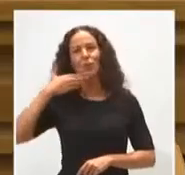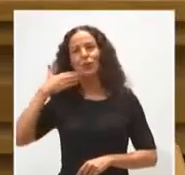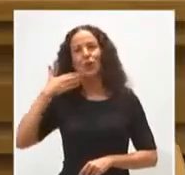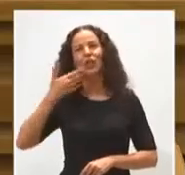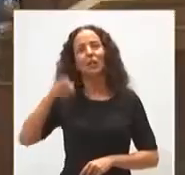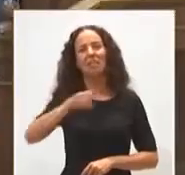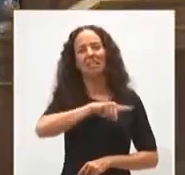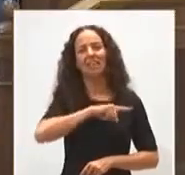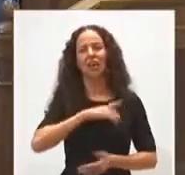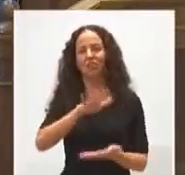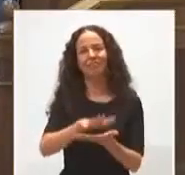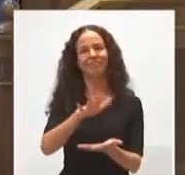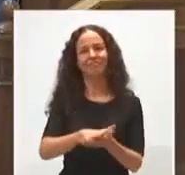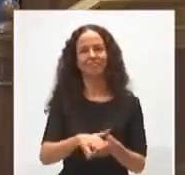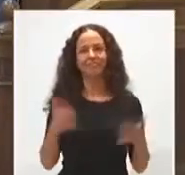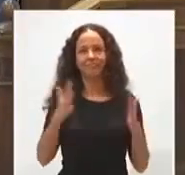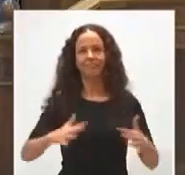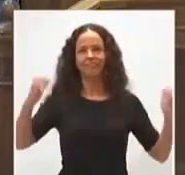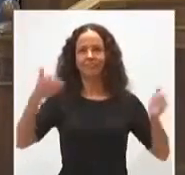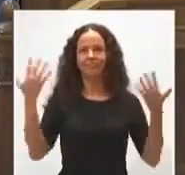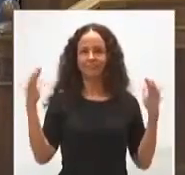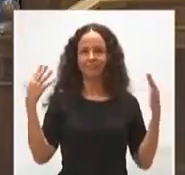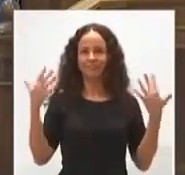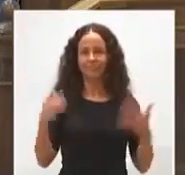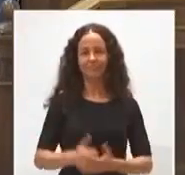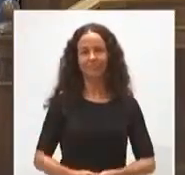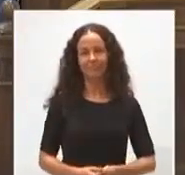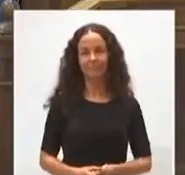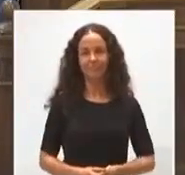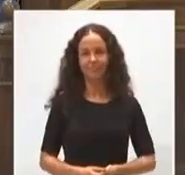tranquilos no todos pero en muchos